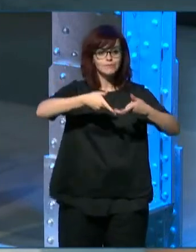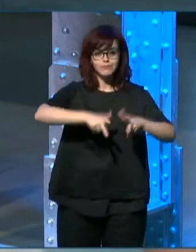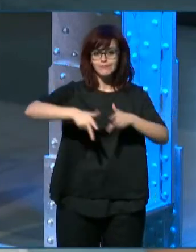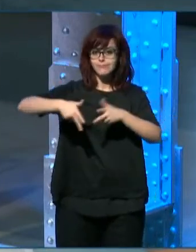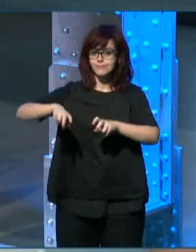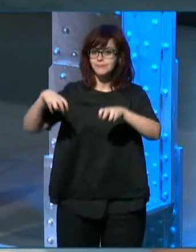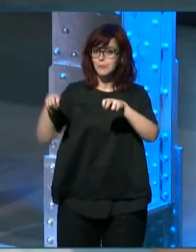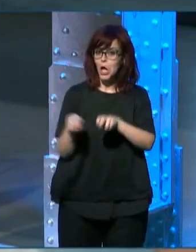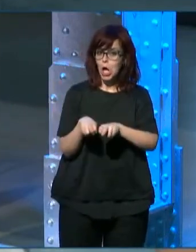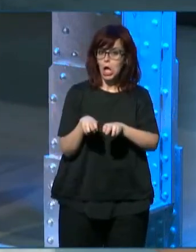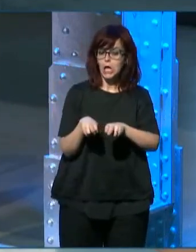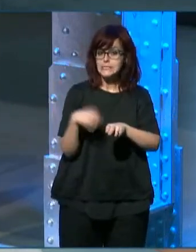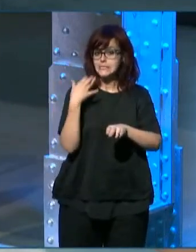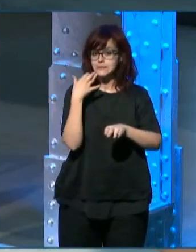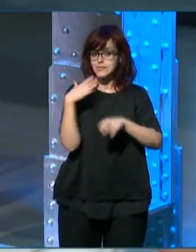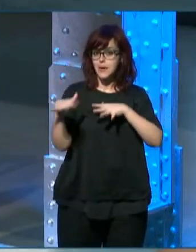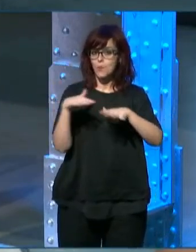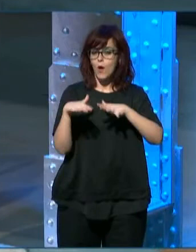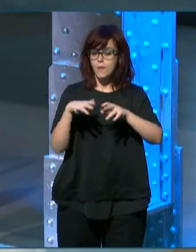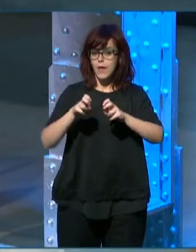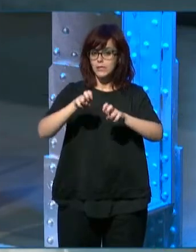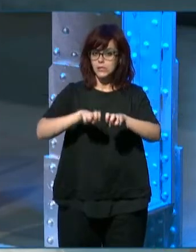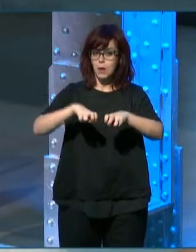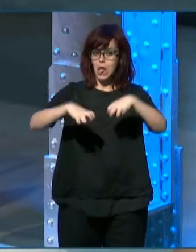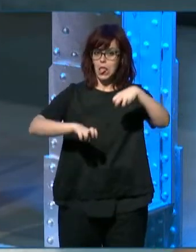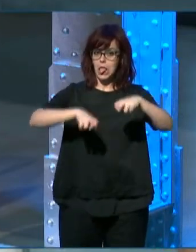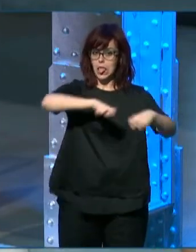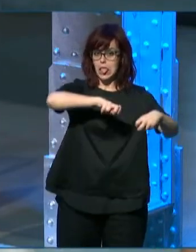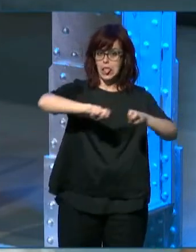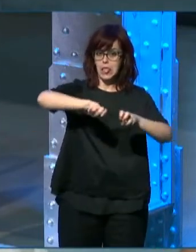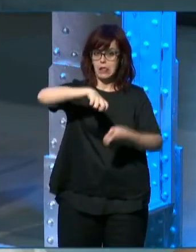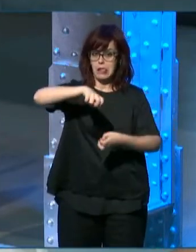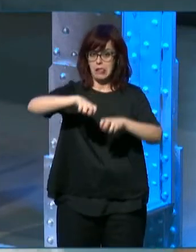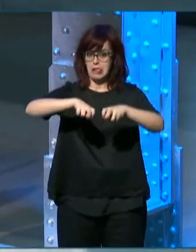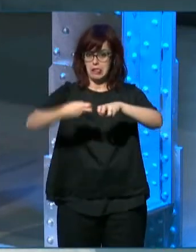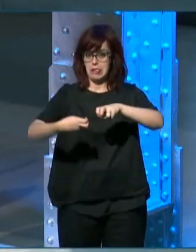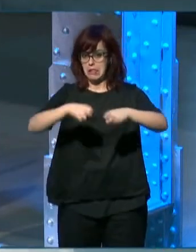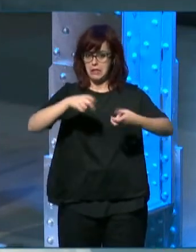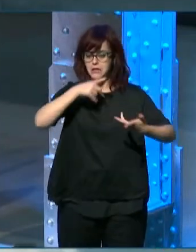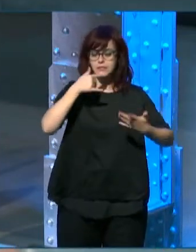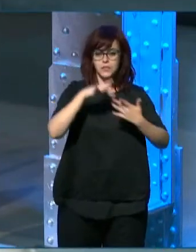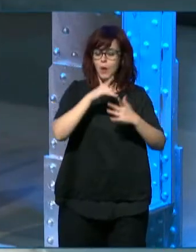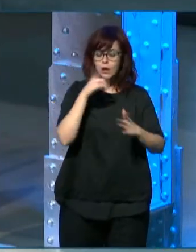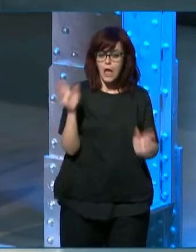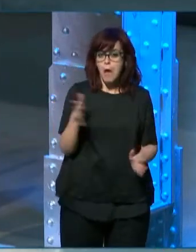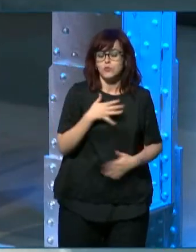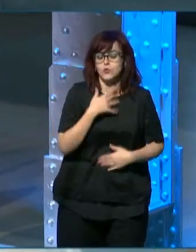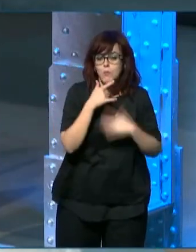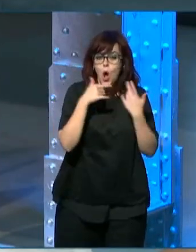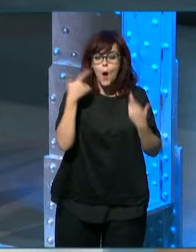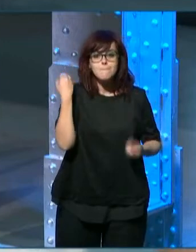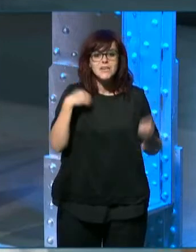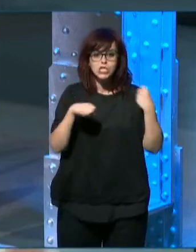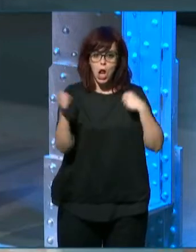no nos podíamos mover. Si uno se movía, se caía el otro. Y nos preguntasteis a bocajarro sobre los personajes,